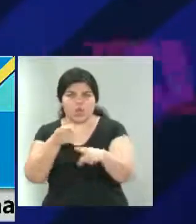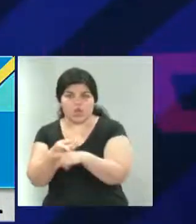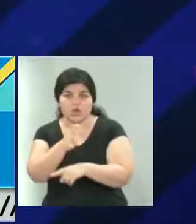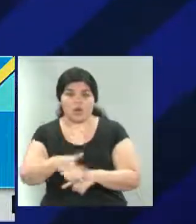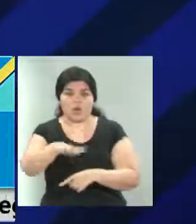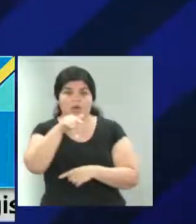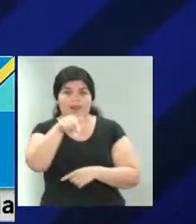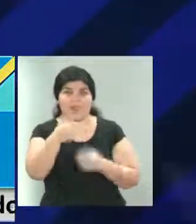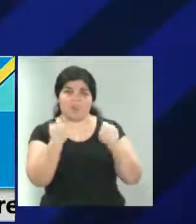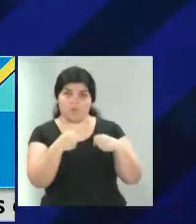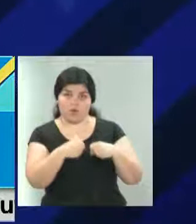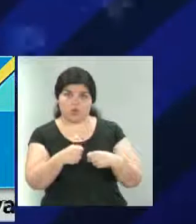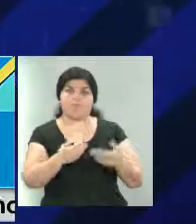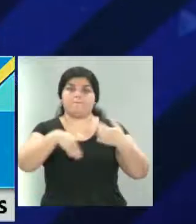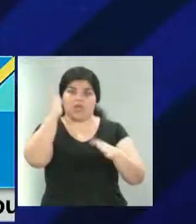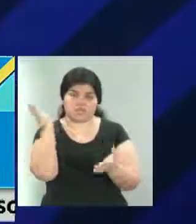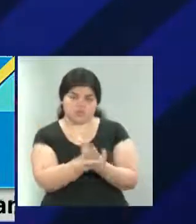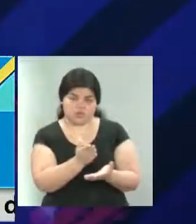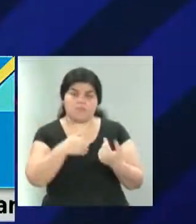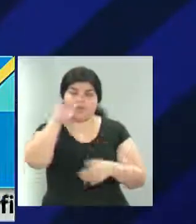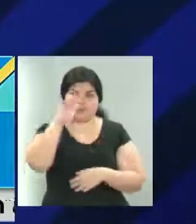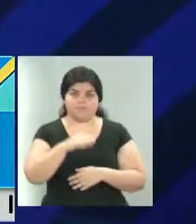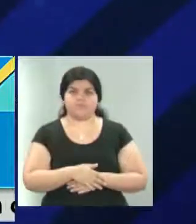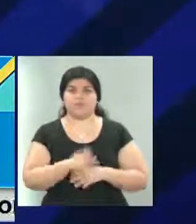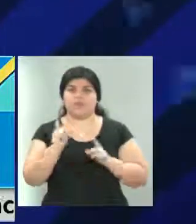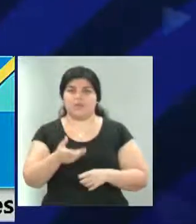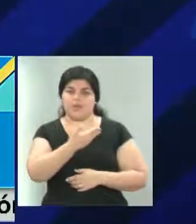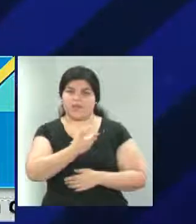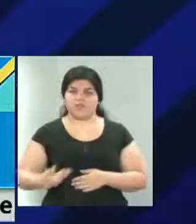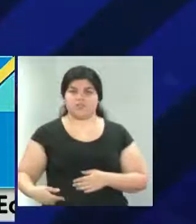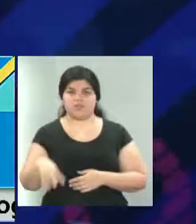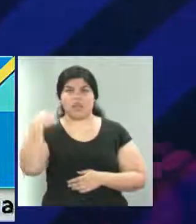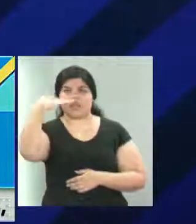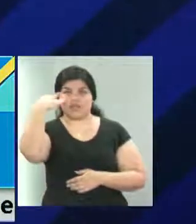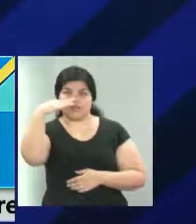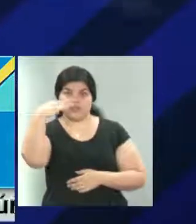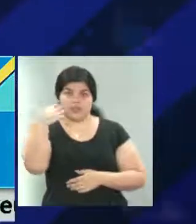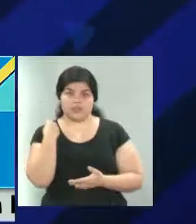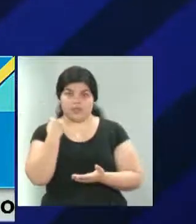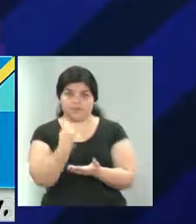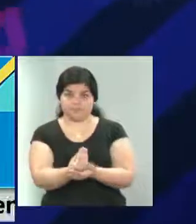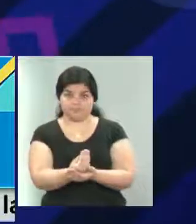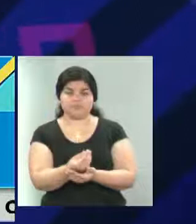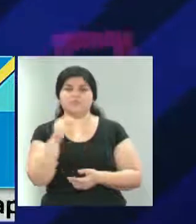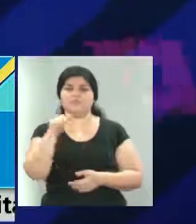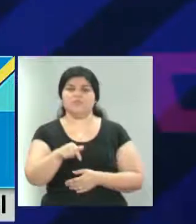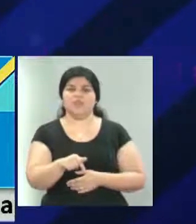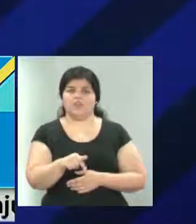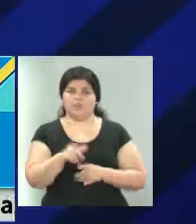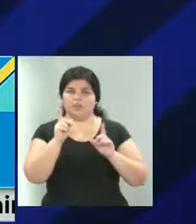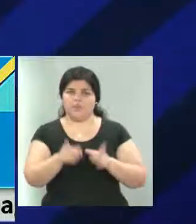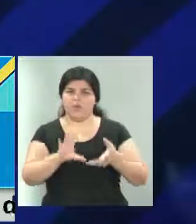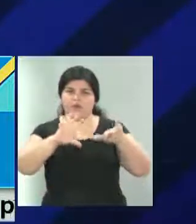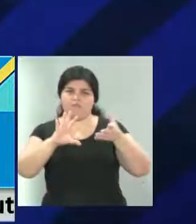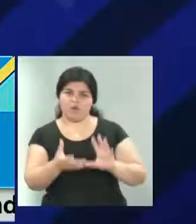espectáculos deportivos. En el año también, durante las presidencias de Cristina Fernández de Kirchner, se empezó a aplicar un esquema